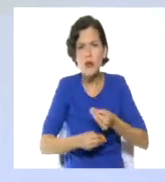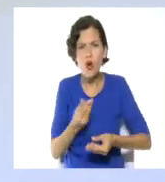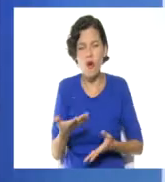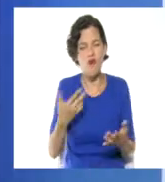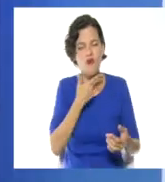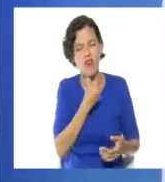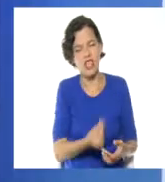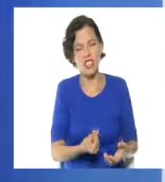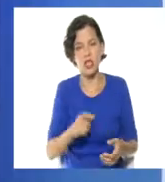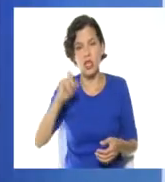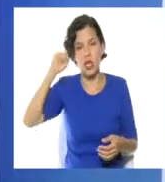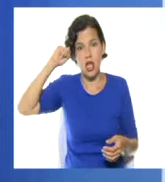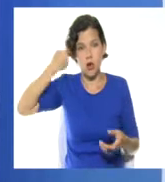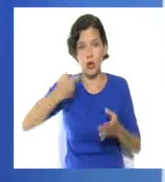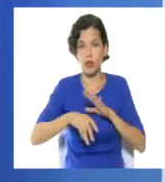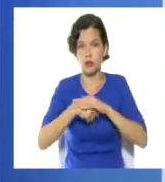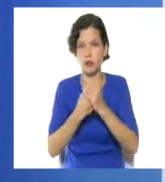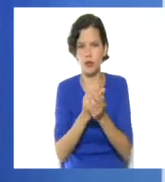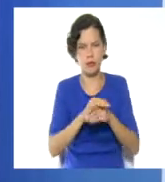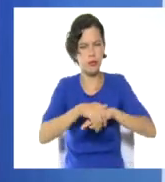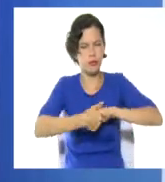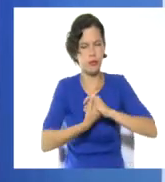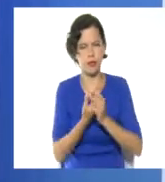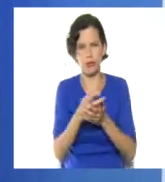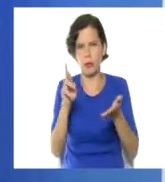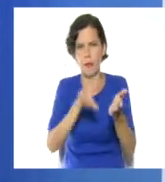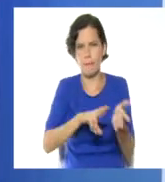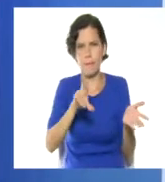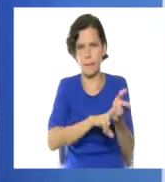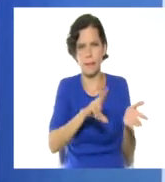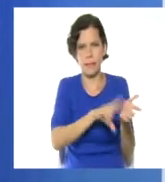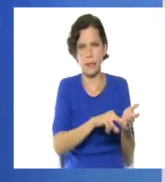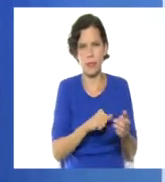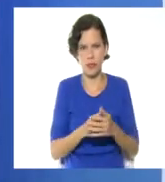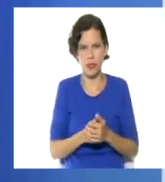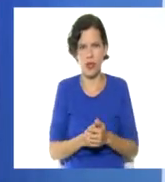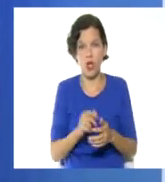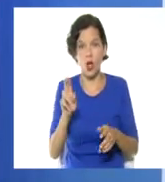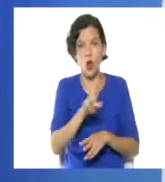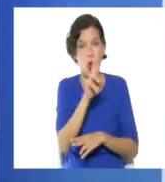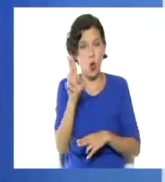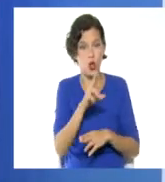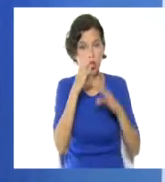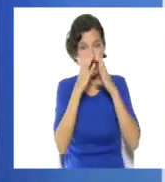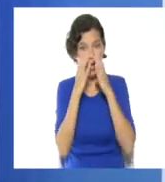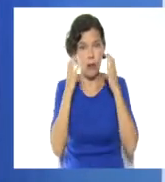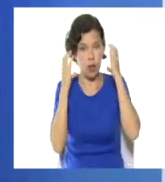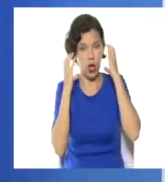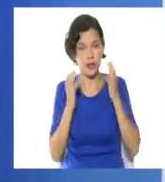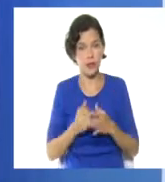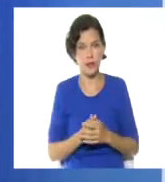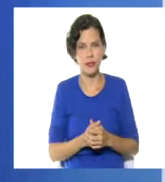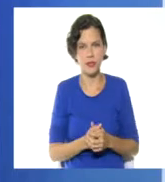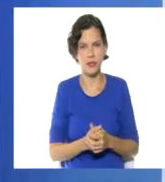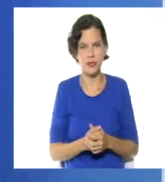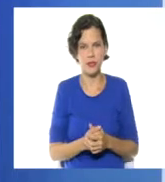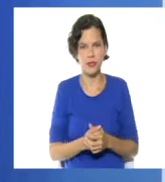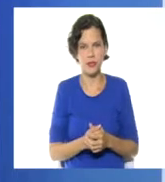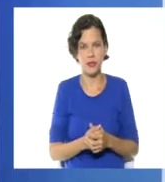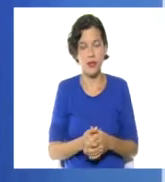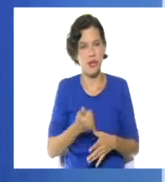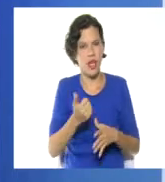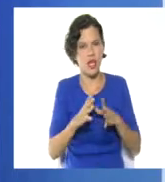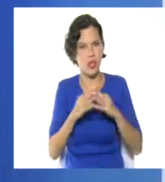fácil. Recuerden lavar sus manos frecuentemente con agua y jabón, usar correctamente el tapabocas o mascarilla y,